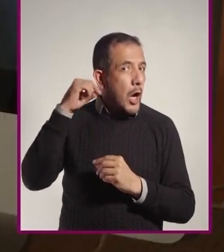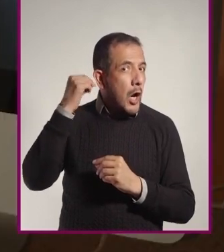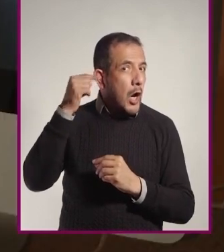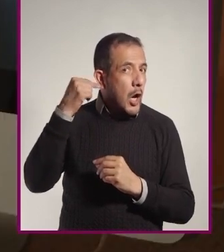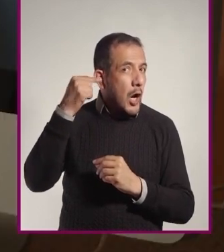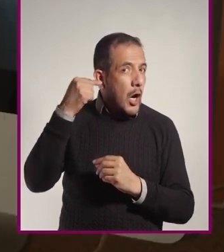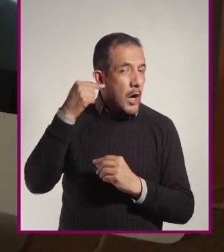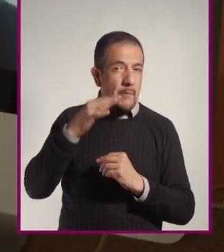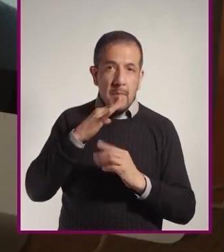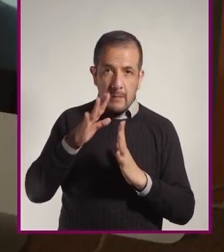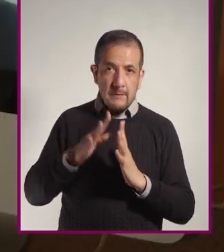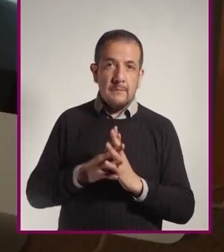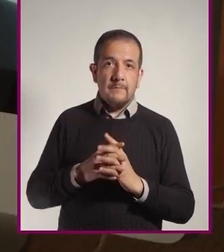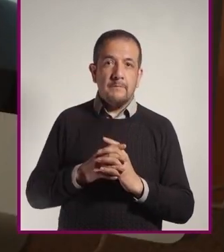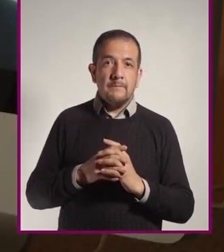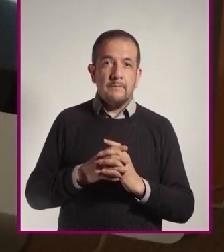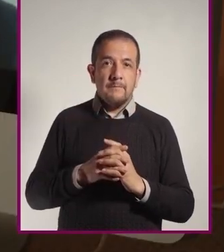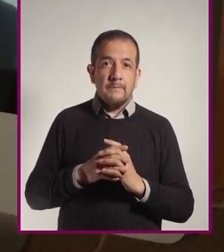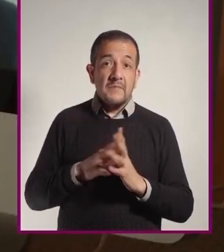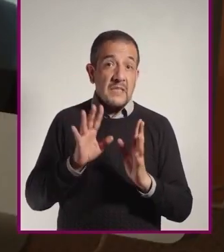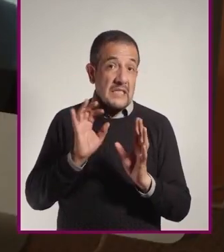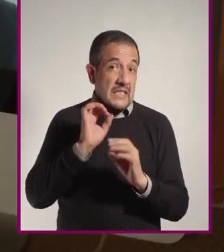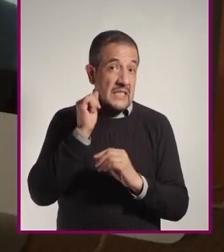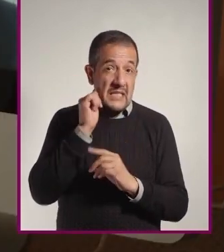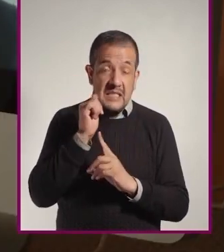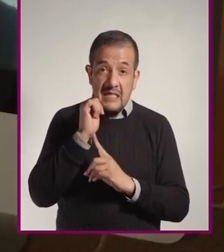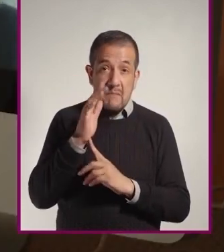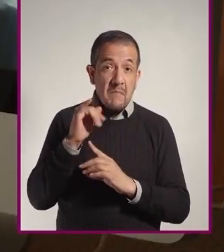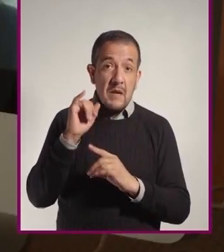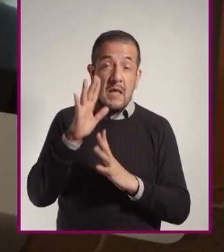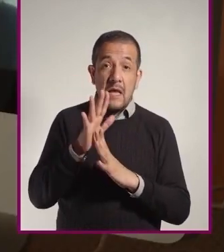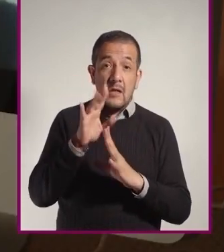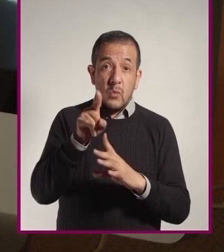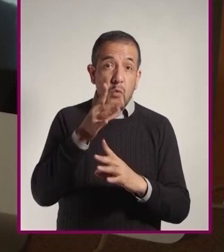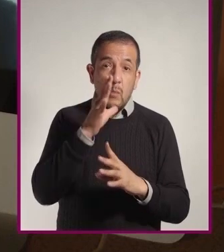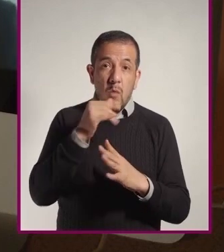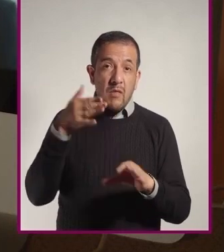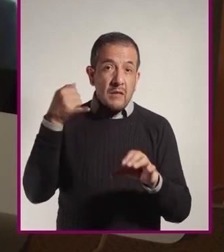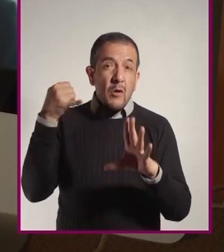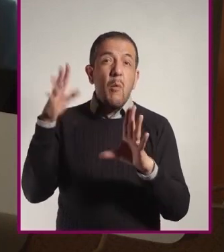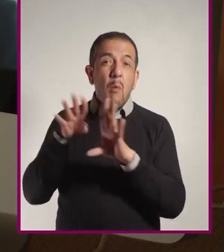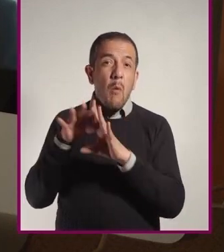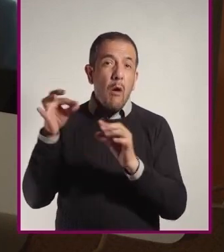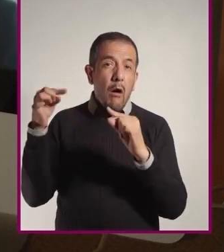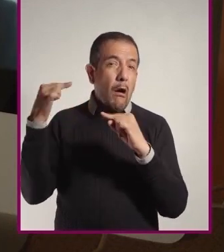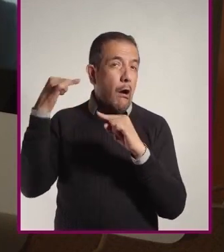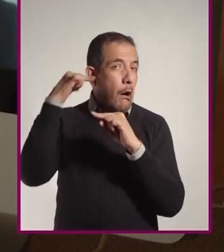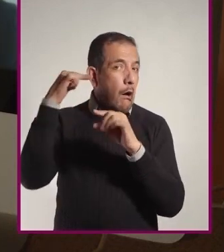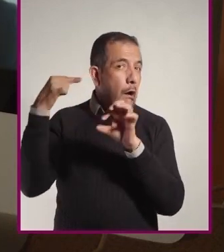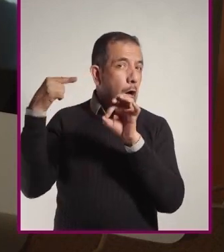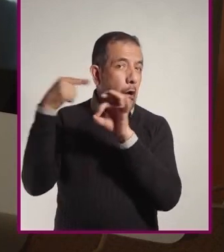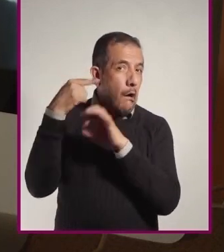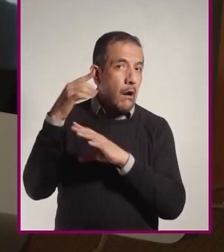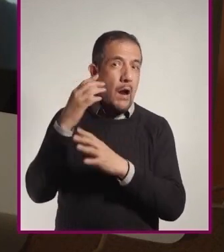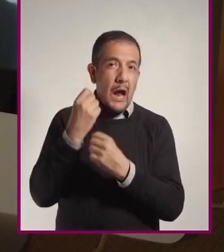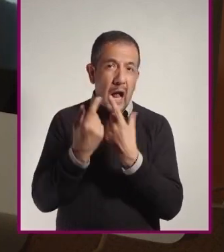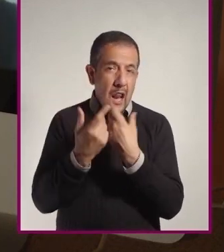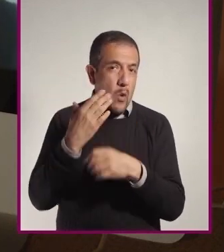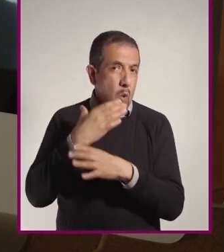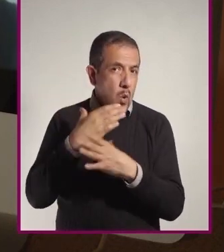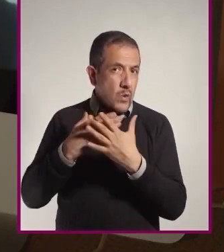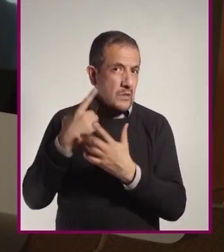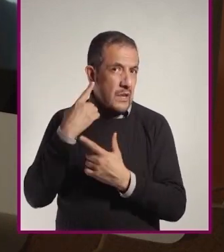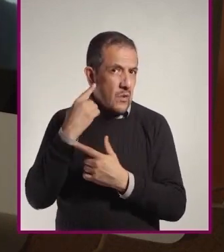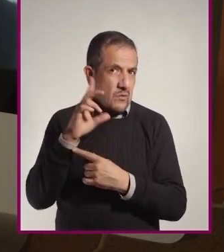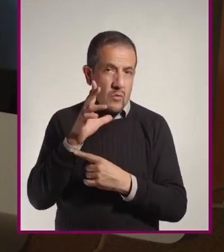parte más externa. Hasta donde llega tu dedo. Sin meter ninguna otra cosa, porque si no lo único que vamos a generar es de